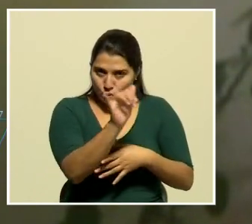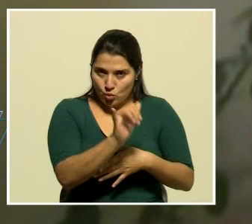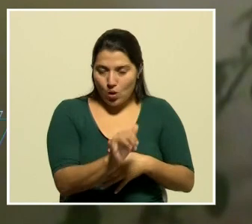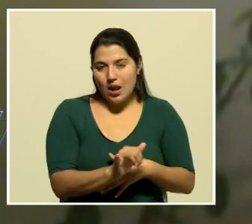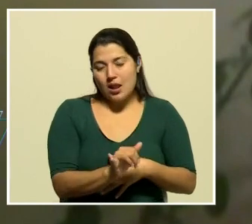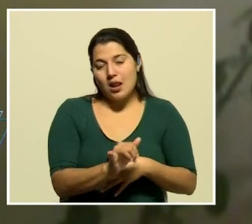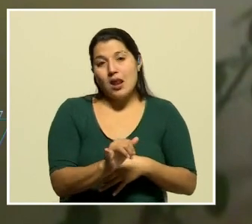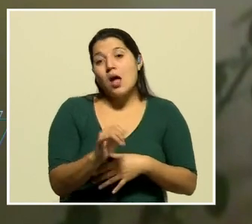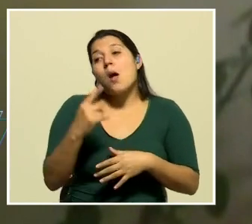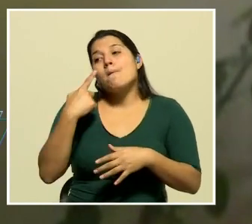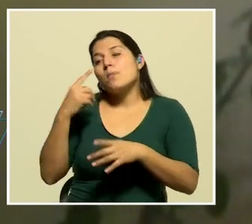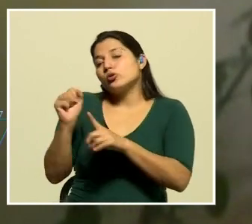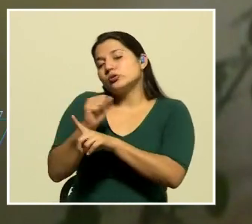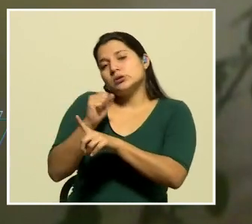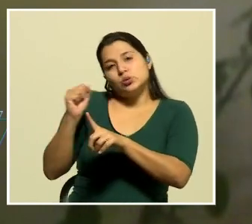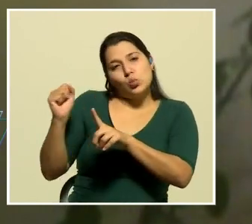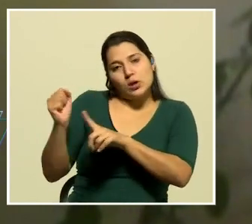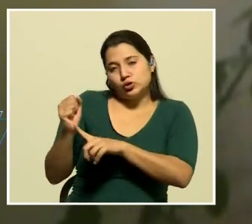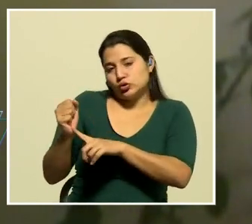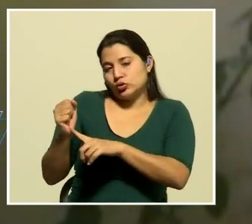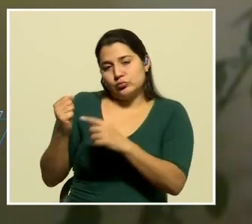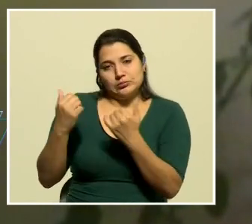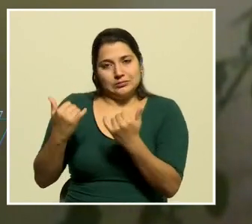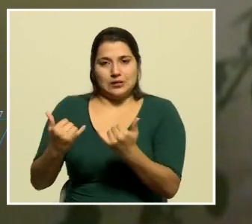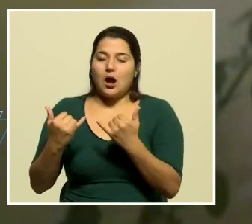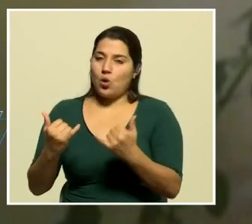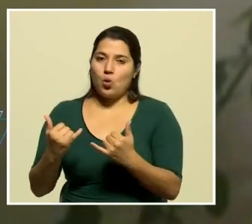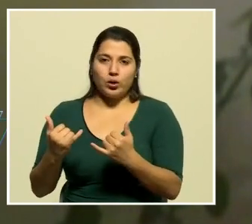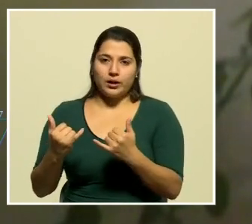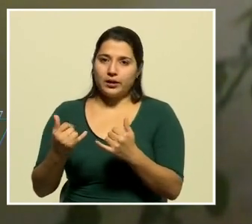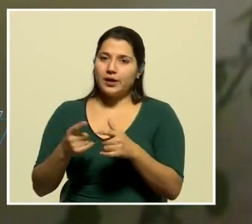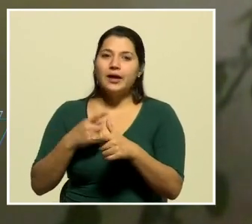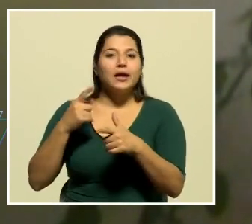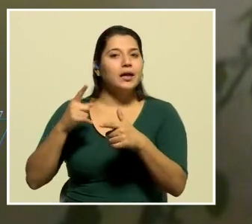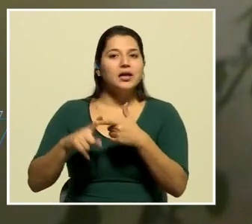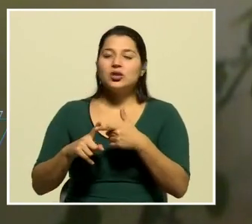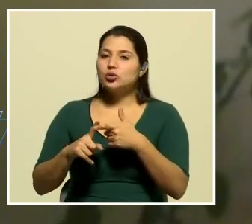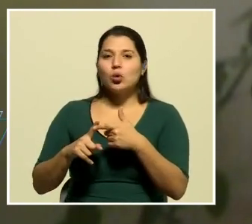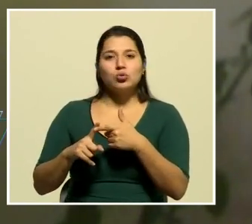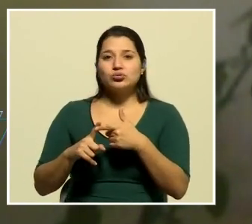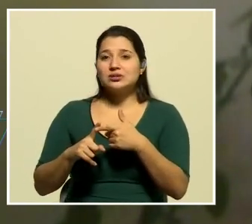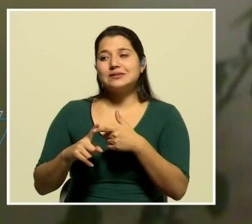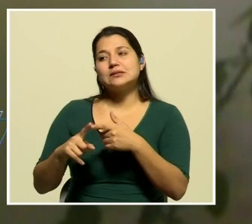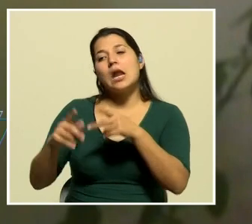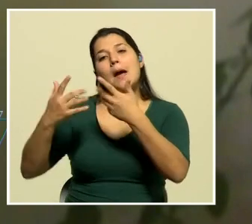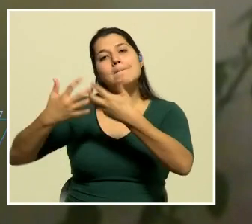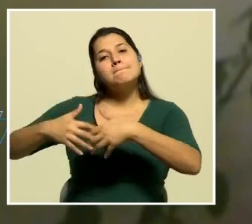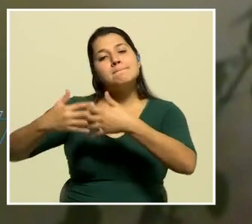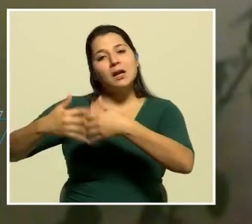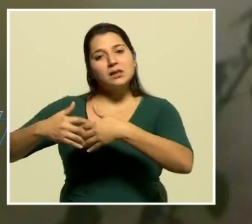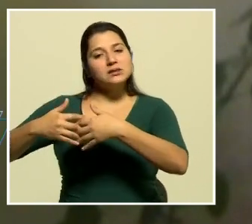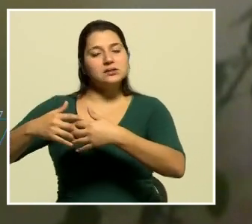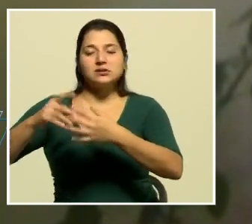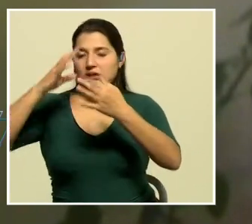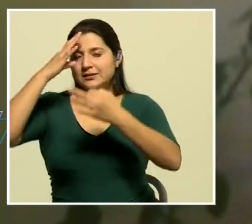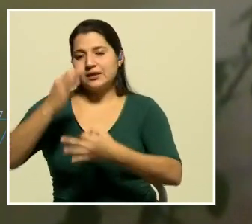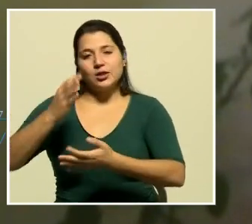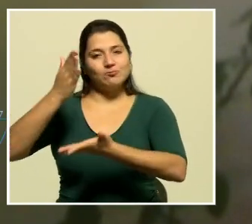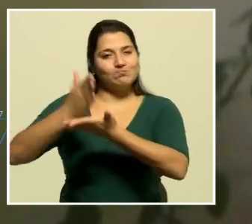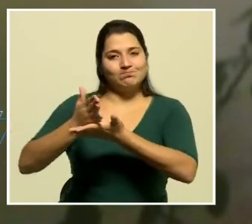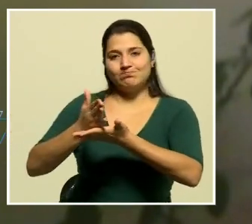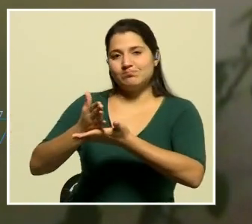por razones súper entendibles, los anunciantes decidieron dejar de pautar por un tiempo. Entonces decidimos dedicarle todos